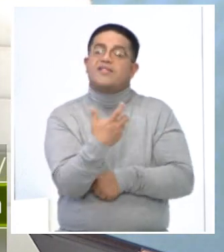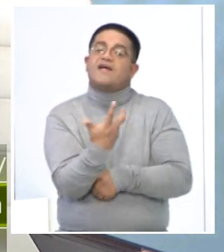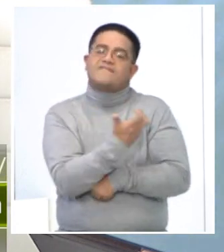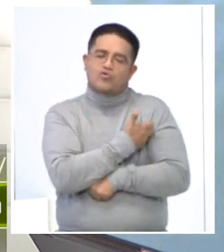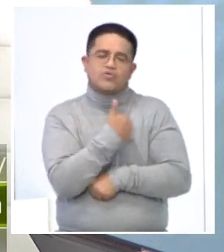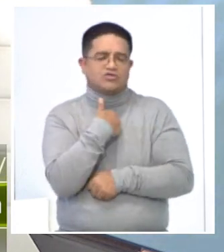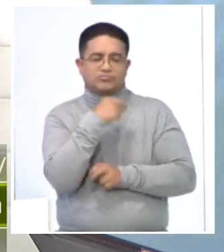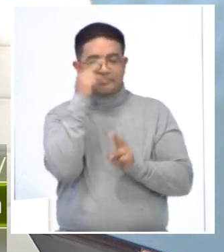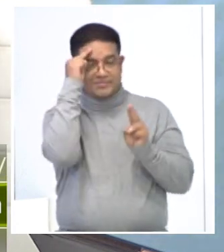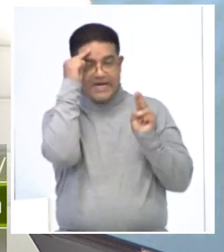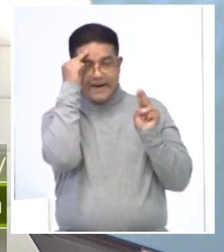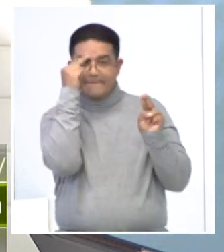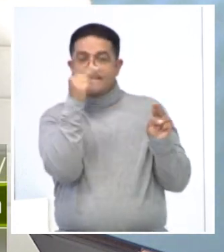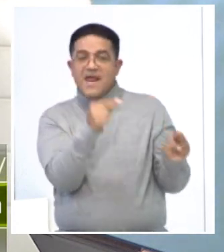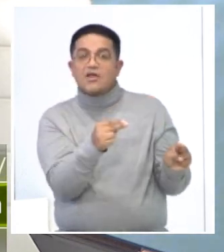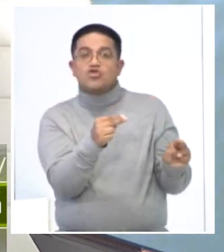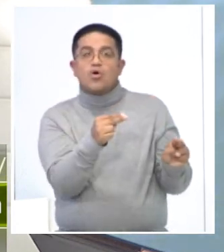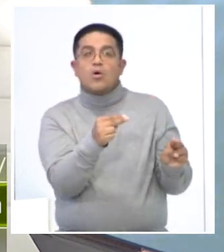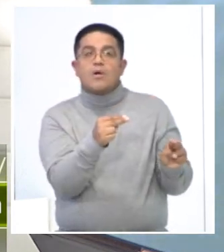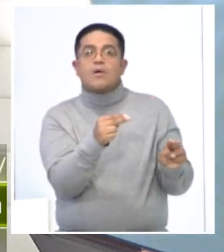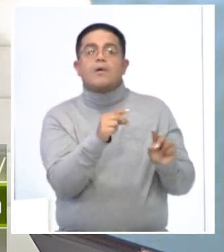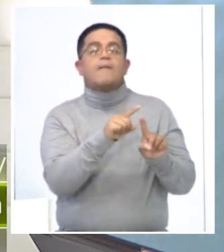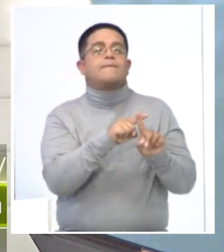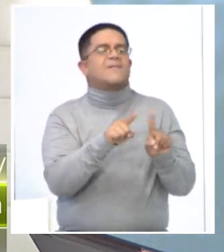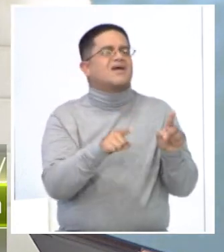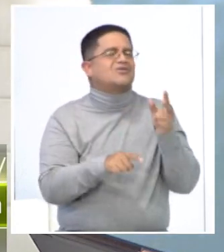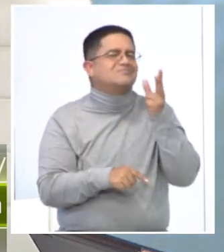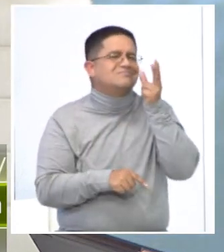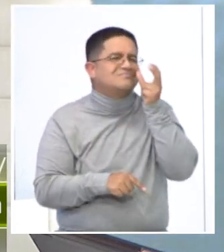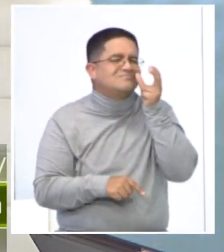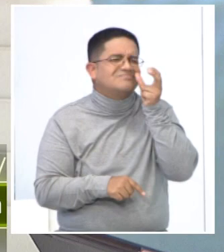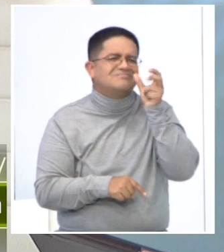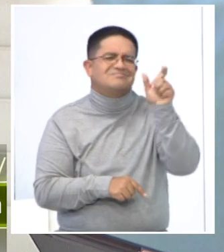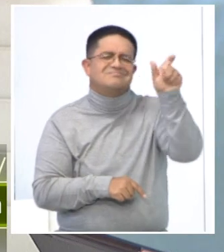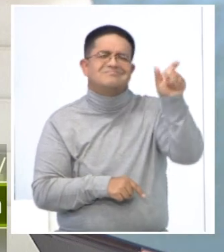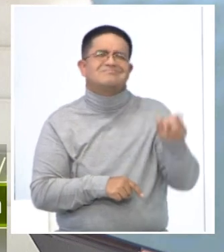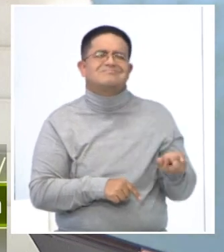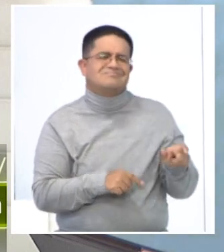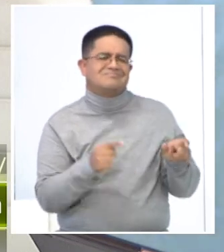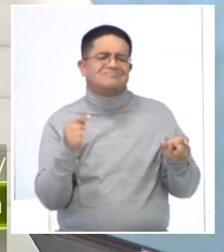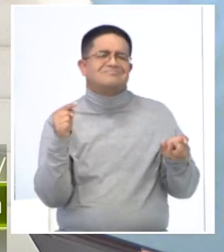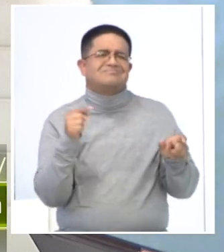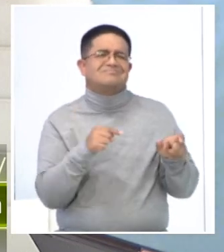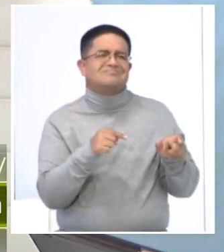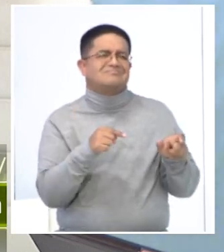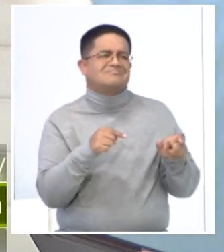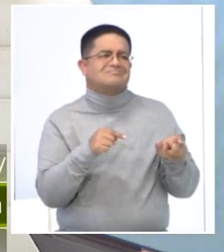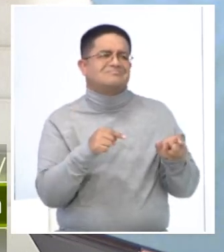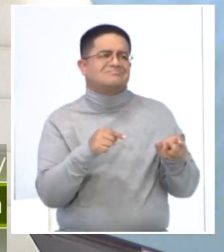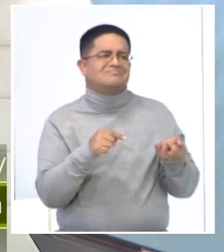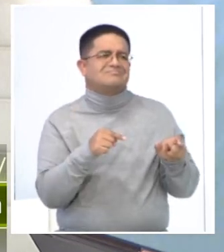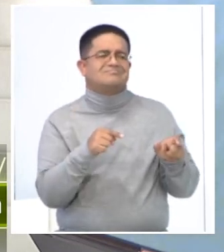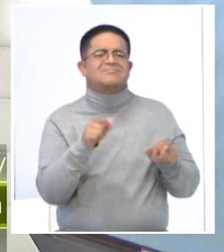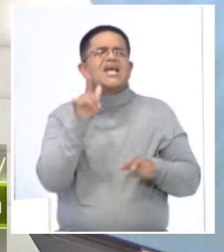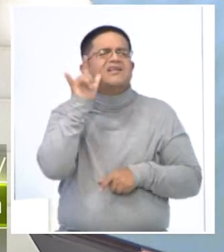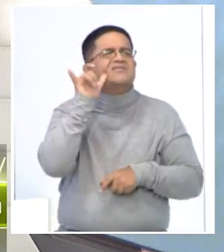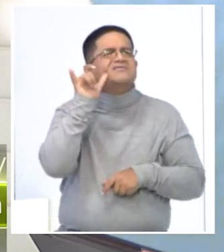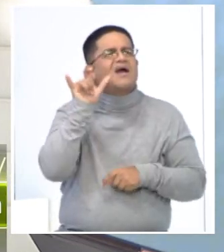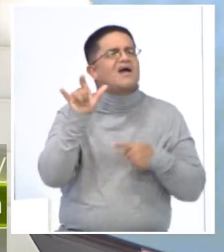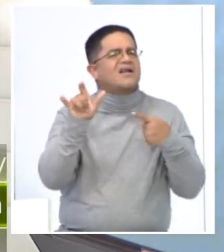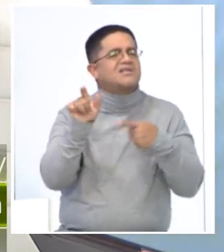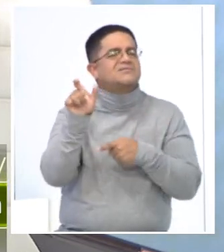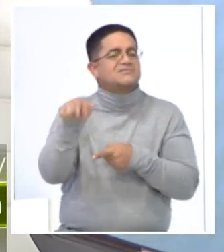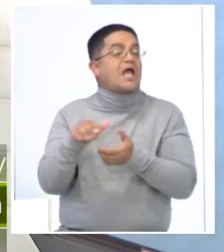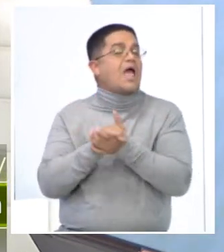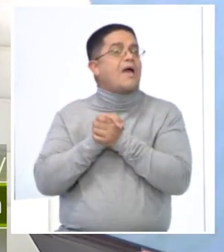pensamiento de cada quien Pero oí un comentario en una de un en un en en un Instagram de un